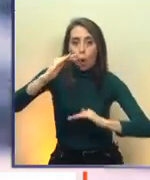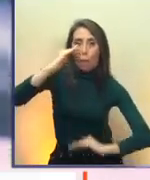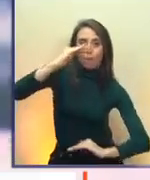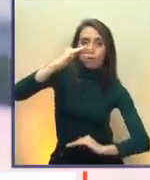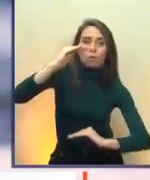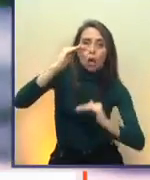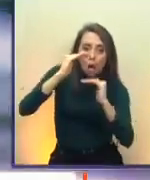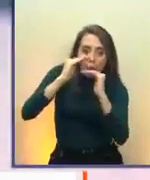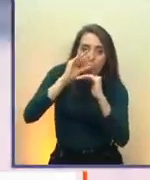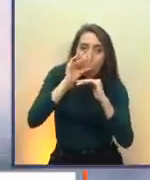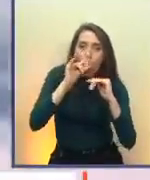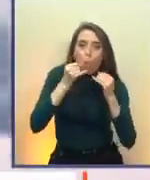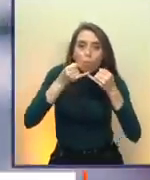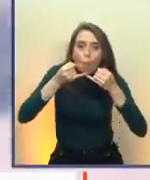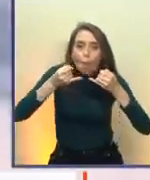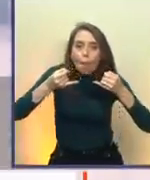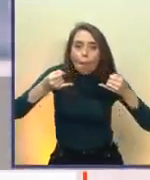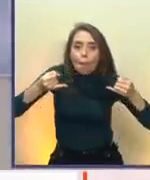delgada.